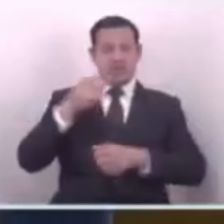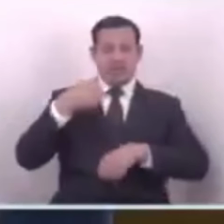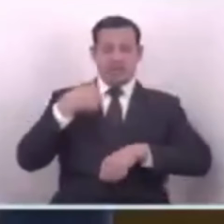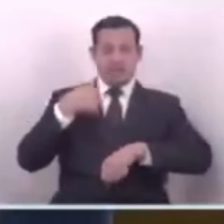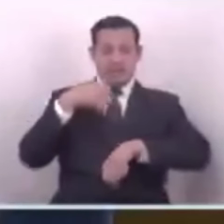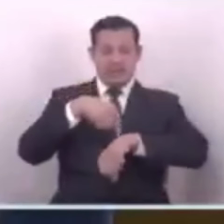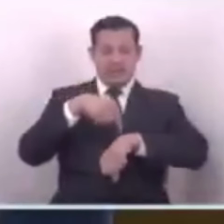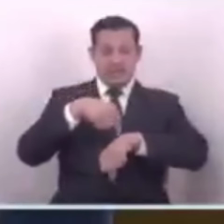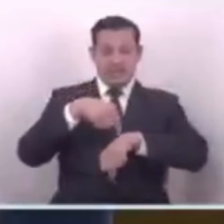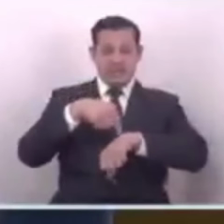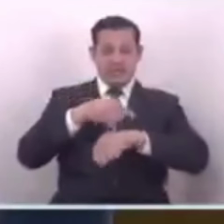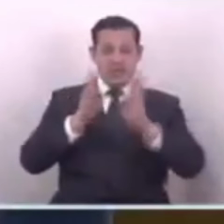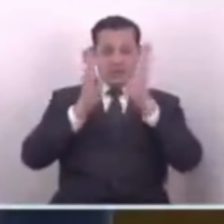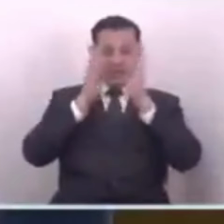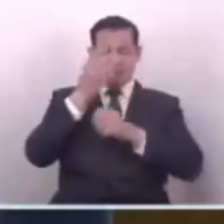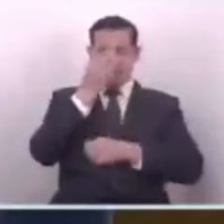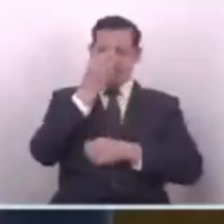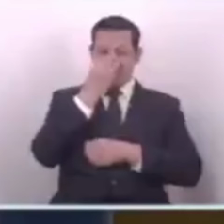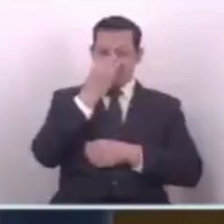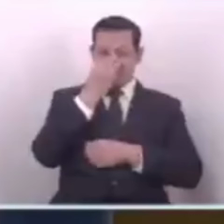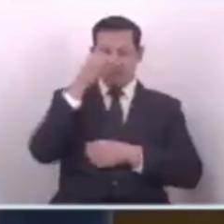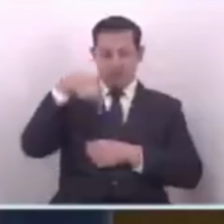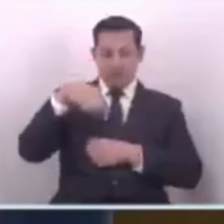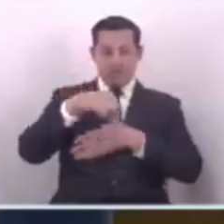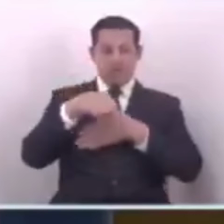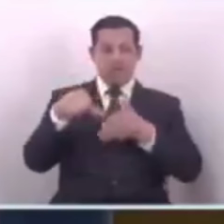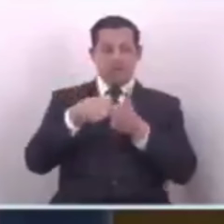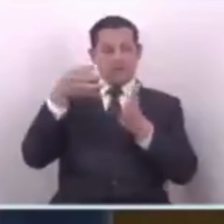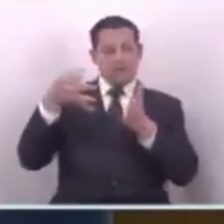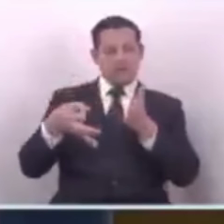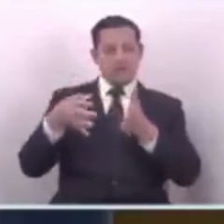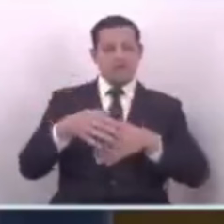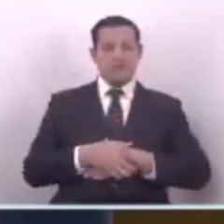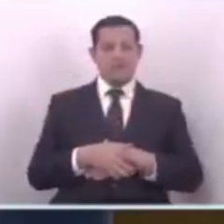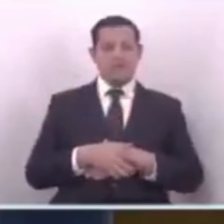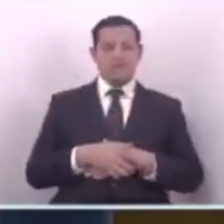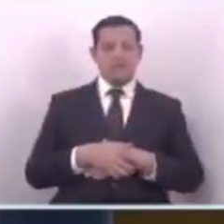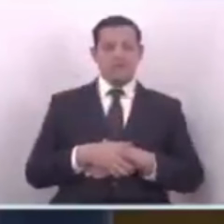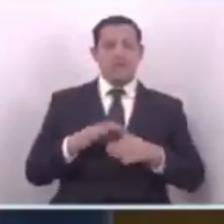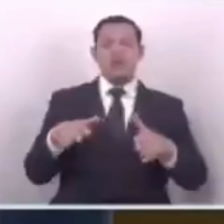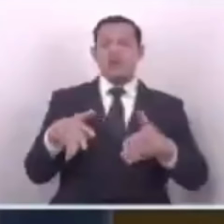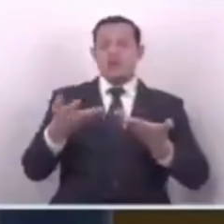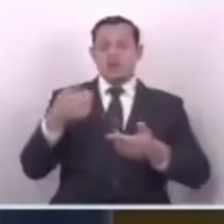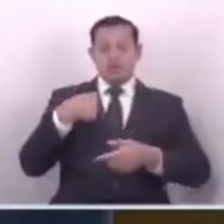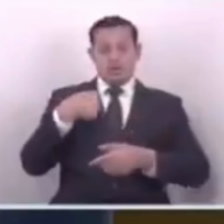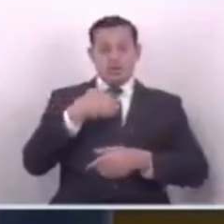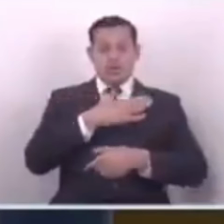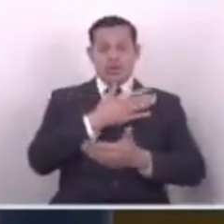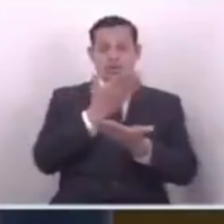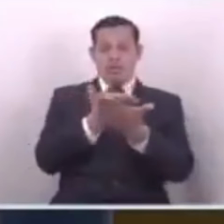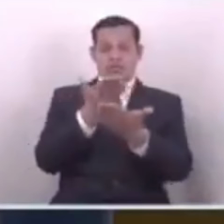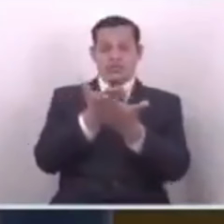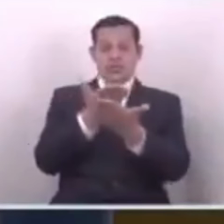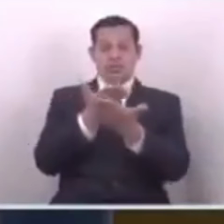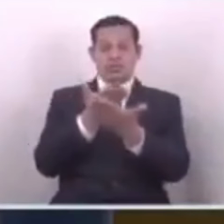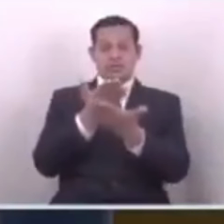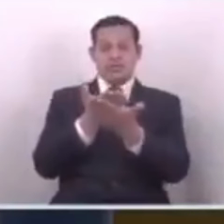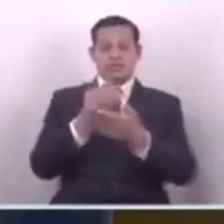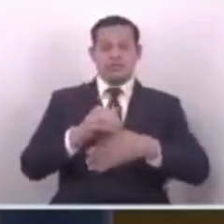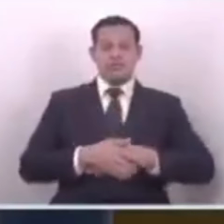tiempo de estar oyendo payasos en esta asamblea legislativa Entonces yo tengo una